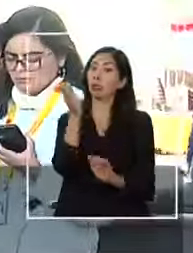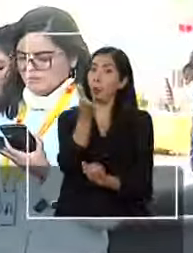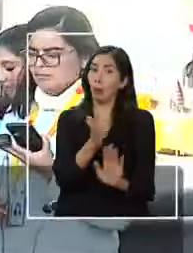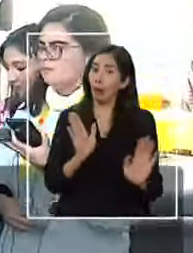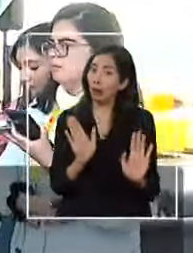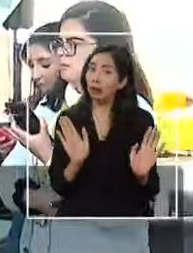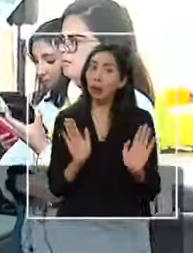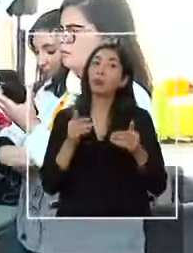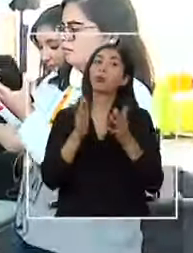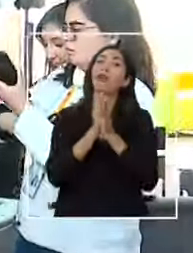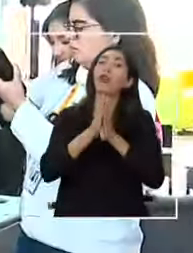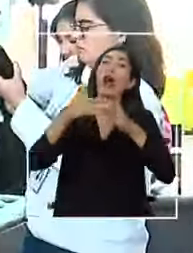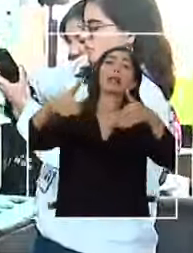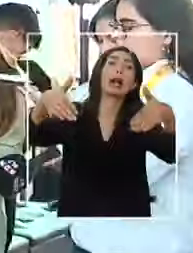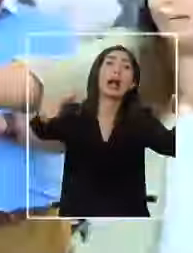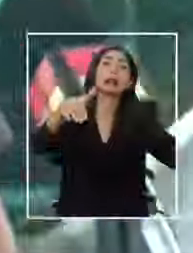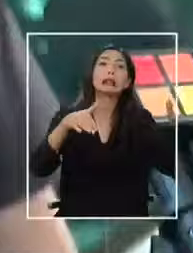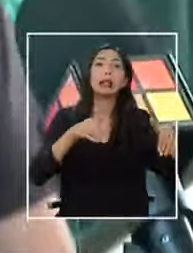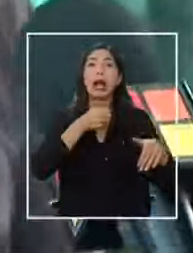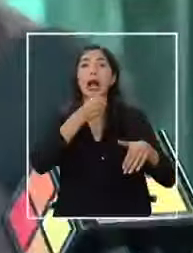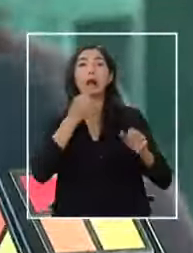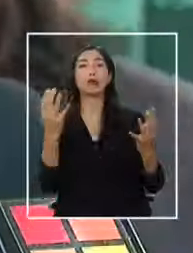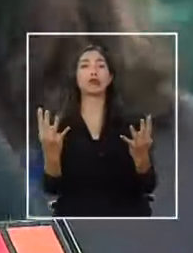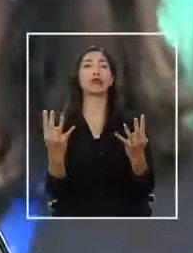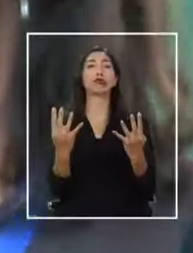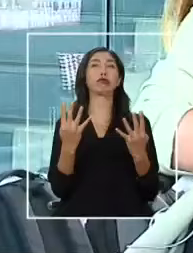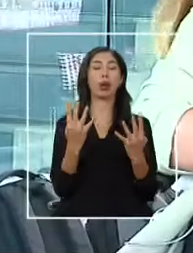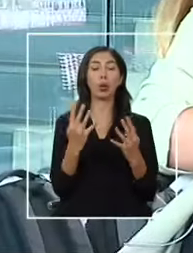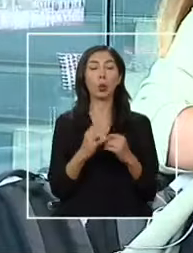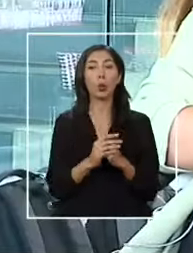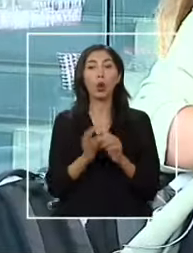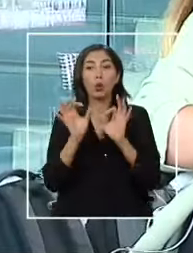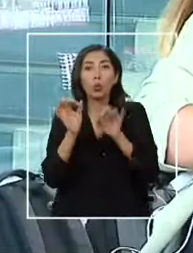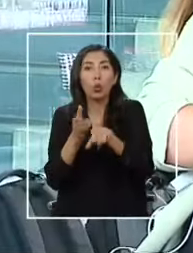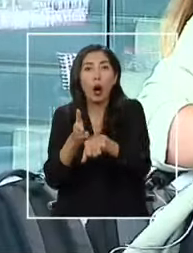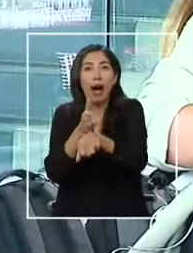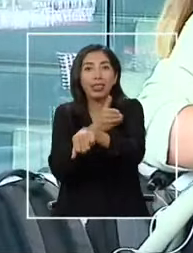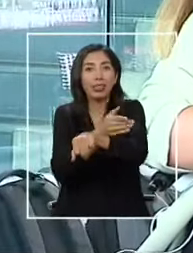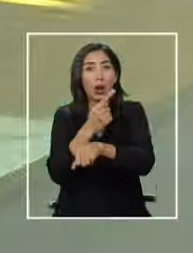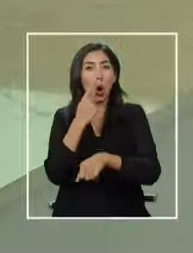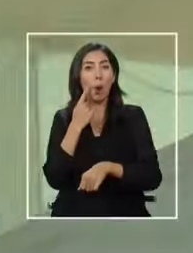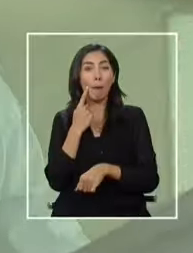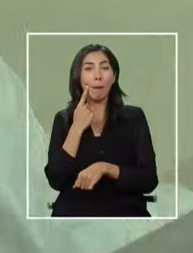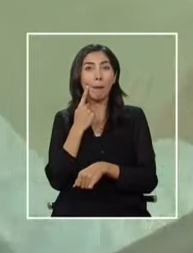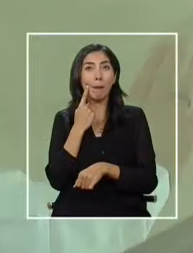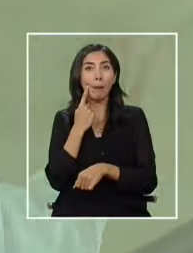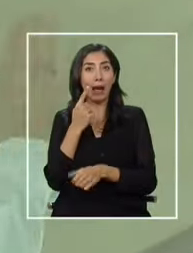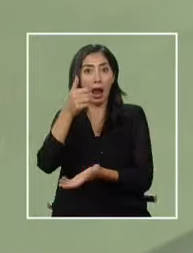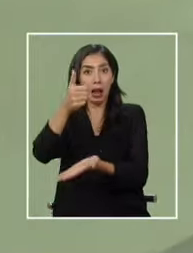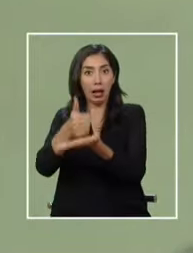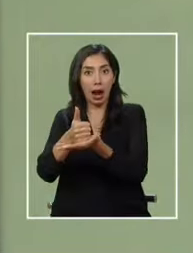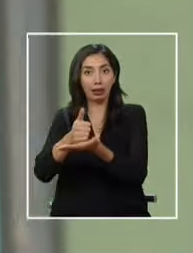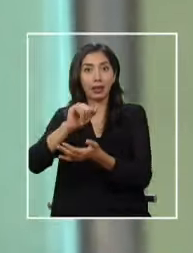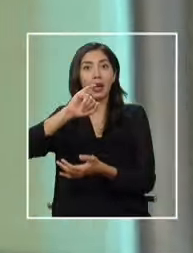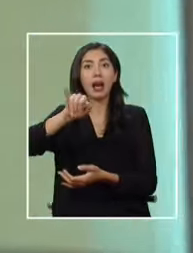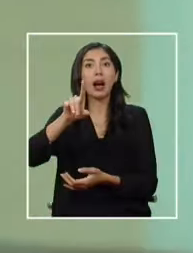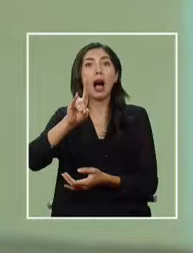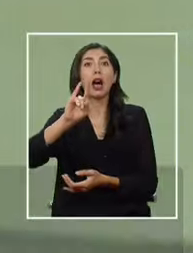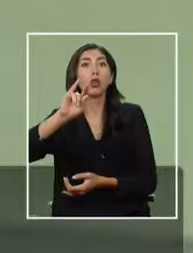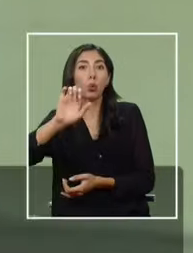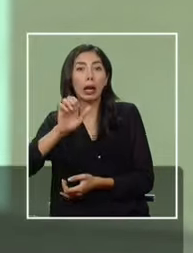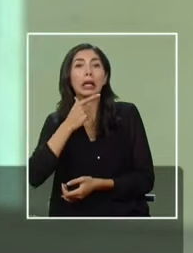Atrás, chiquillos, por favor. Solo complicaciones se apreciaban en los minutos previos a la conferencia de prensa citada por el propio alcalde Daniel Jadue.